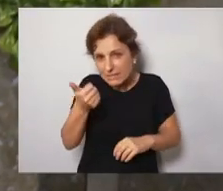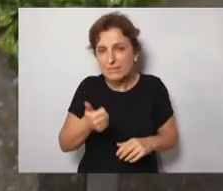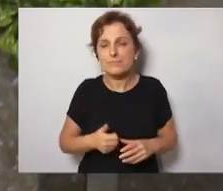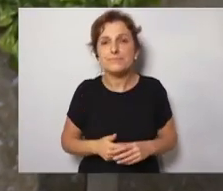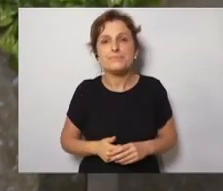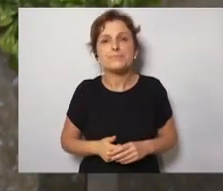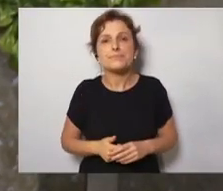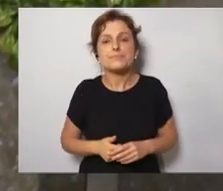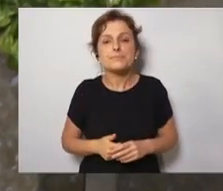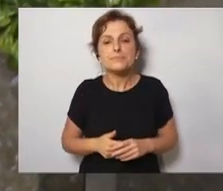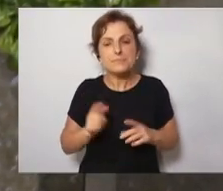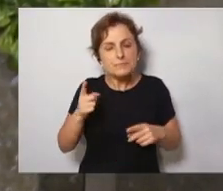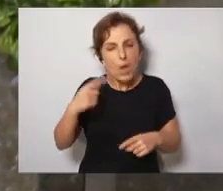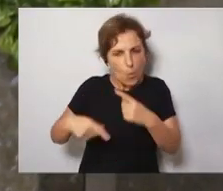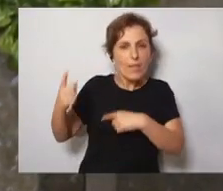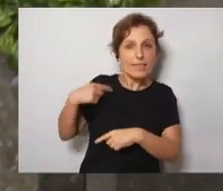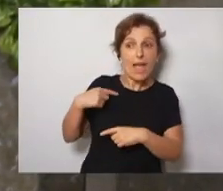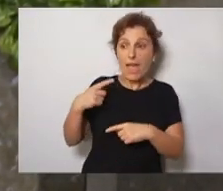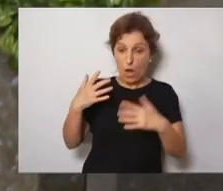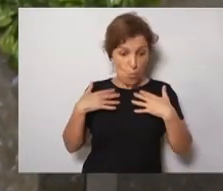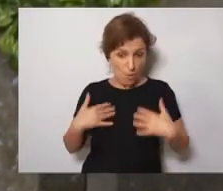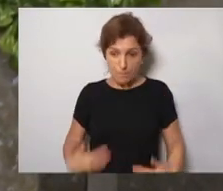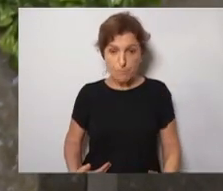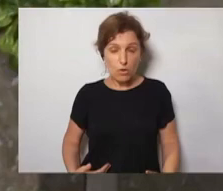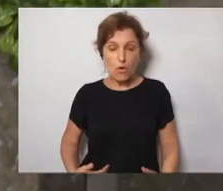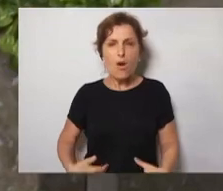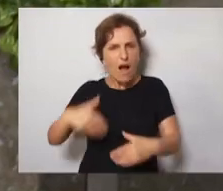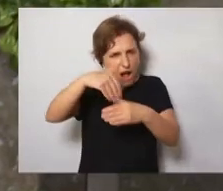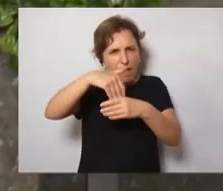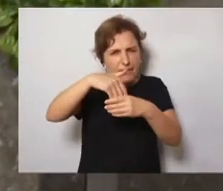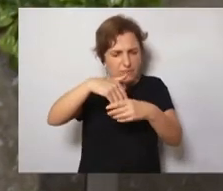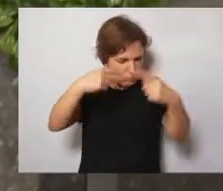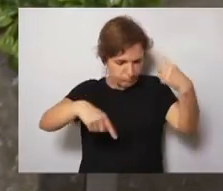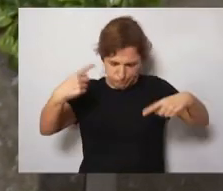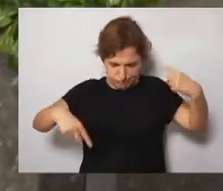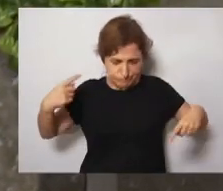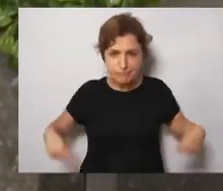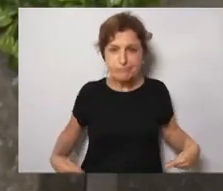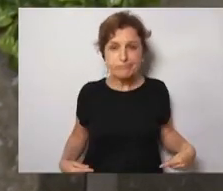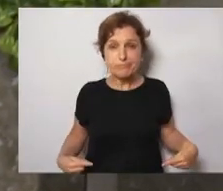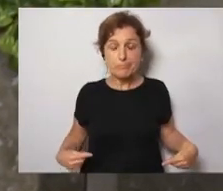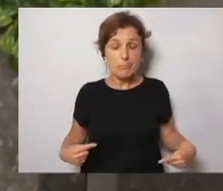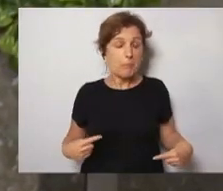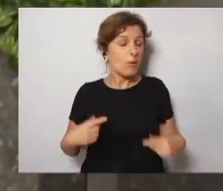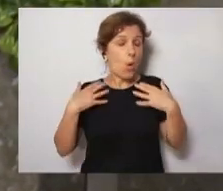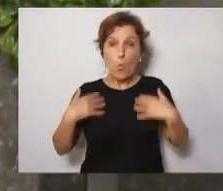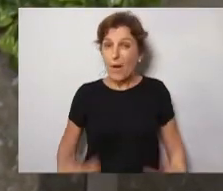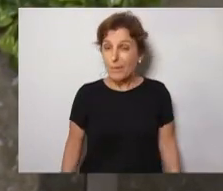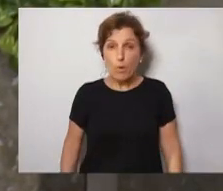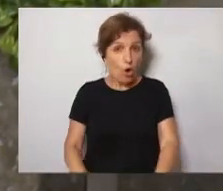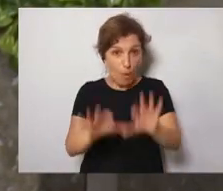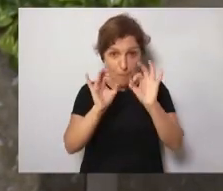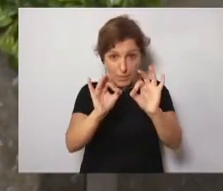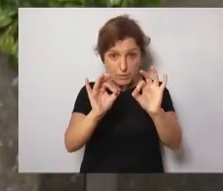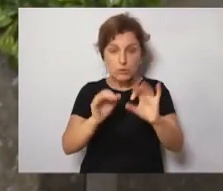pero bueno decíamos que el cuerpo tiene muchos miembros y todos forman uno solo ese cuerpo es el cuerpo de